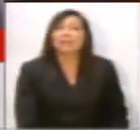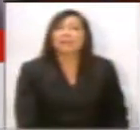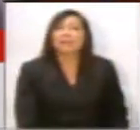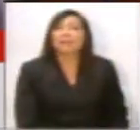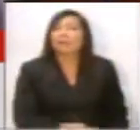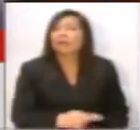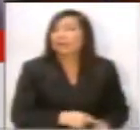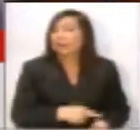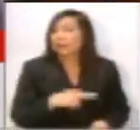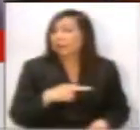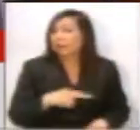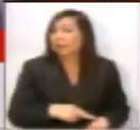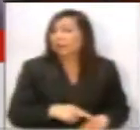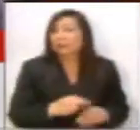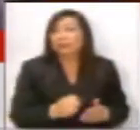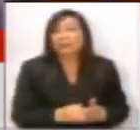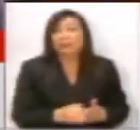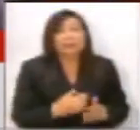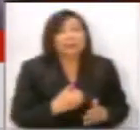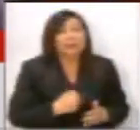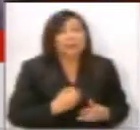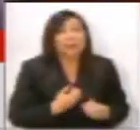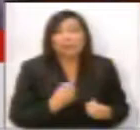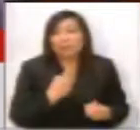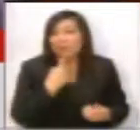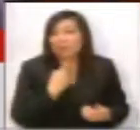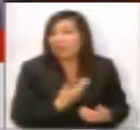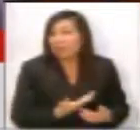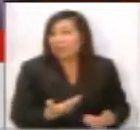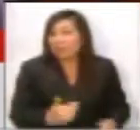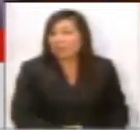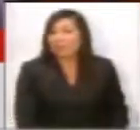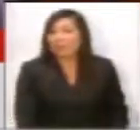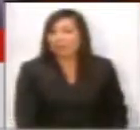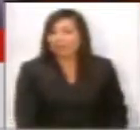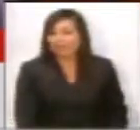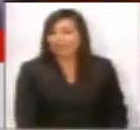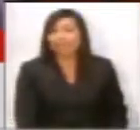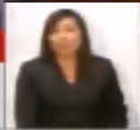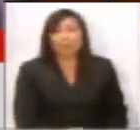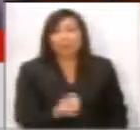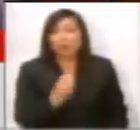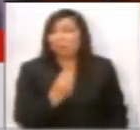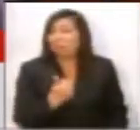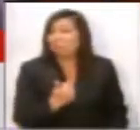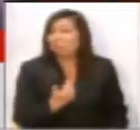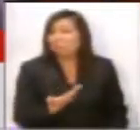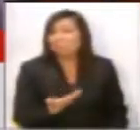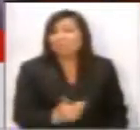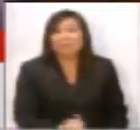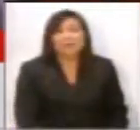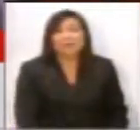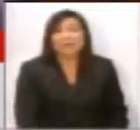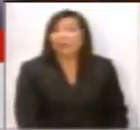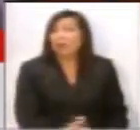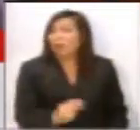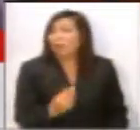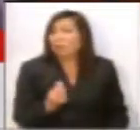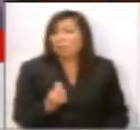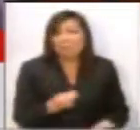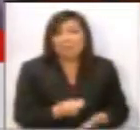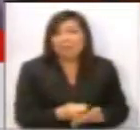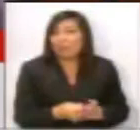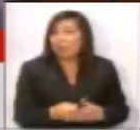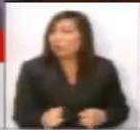En regiones es patético, como se ha dicho. Gente que no come bien, no tienen